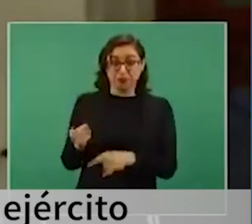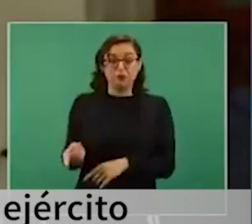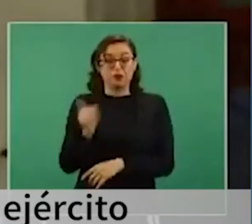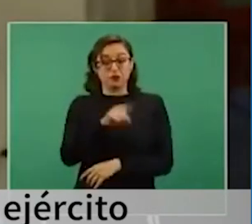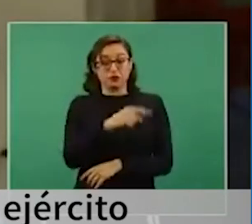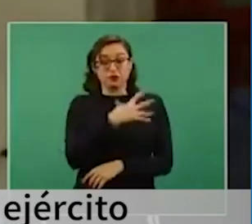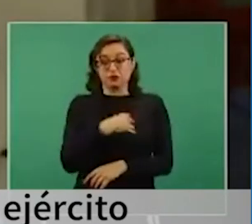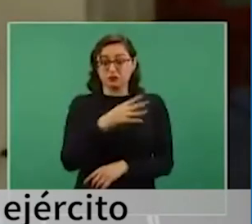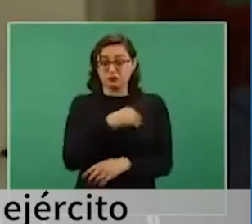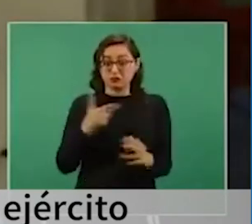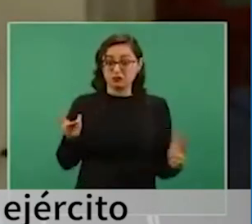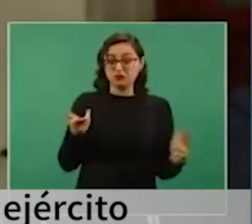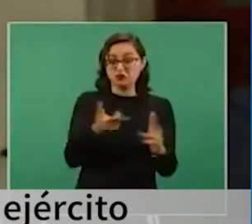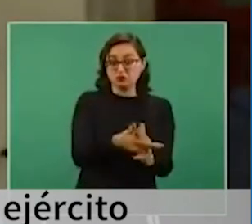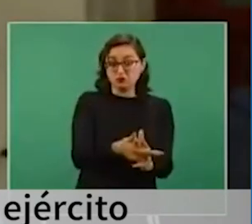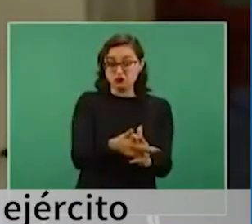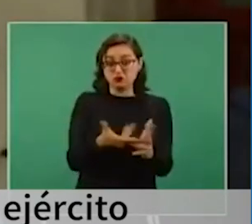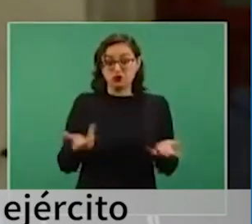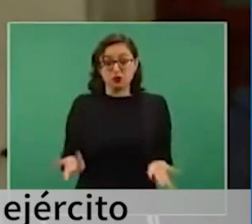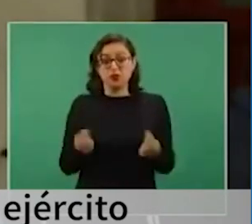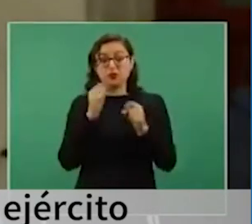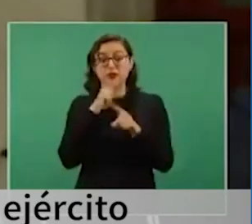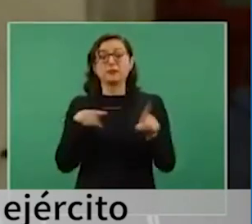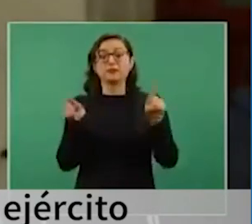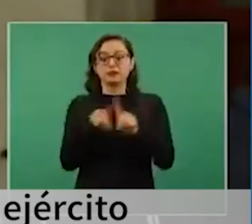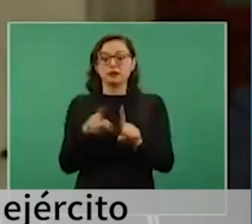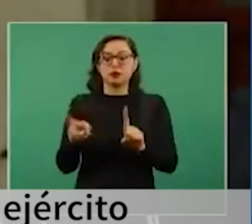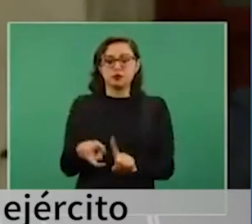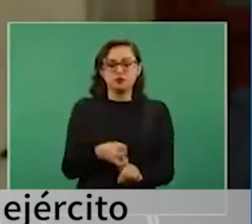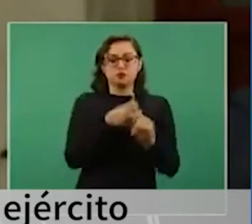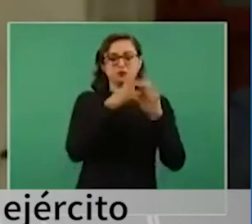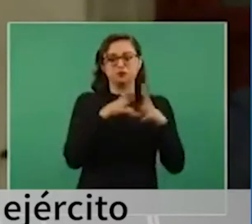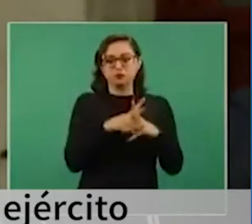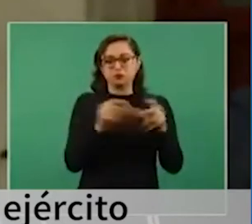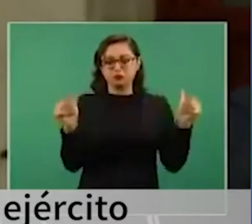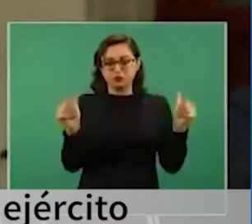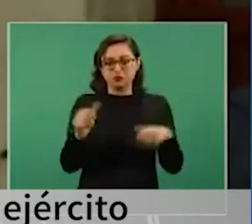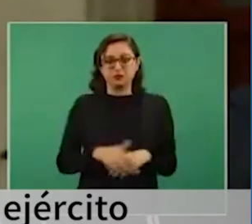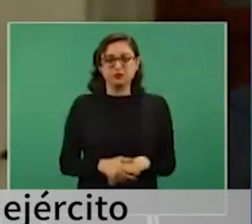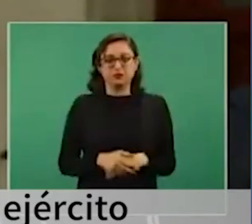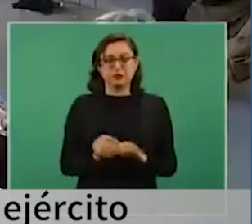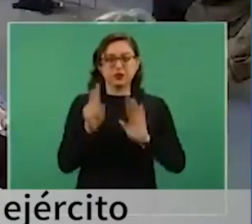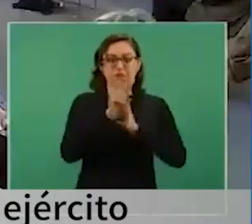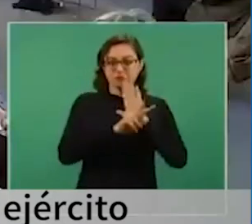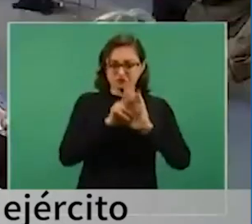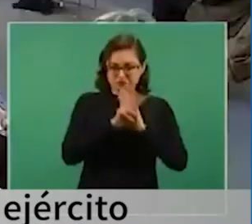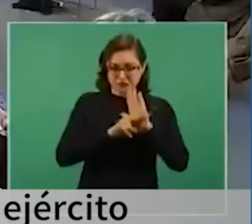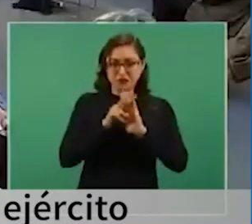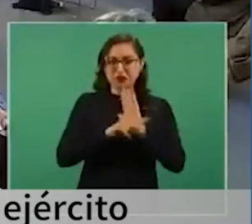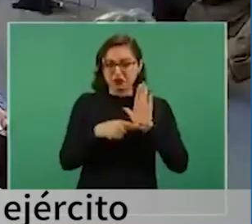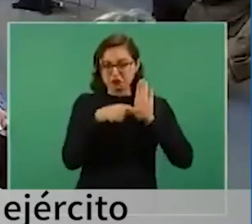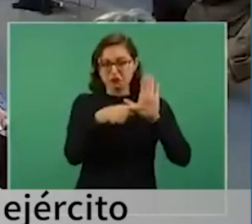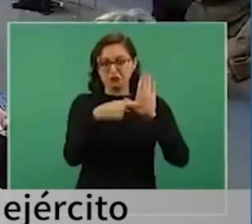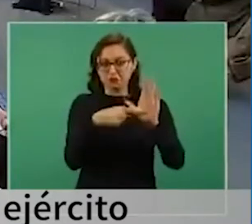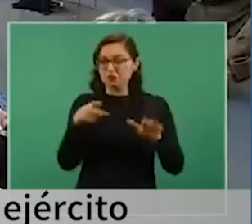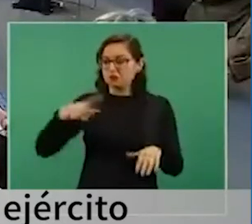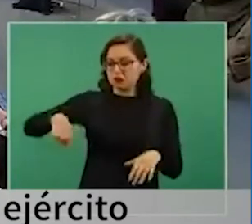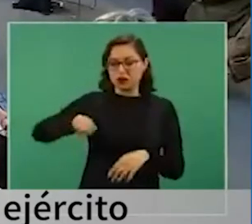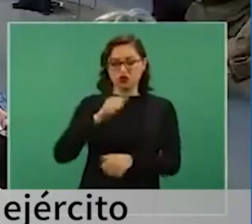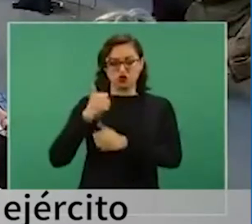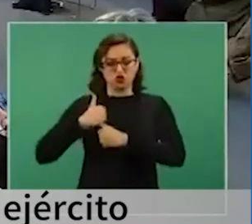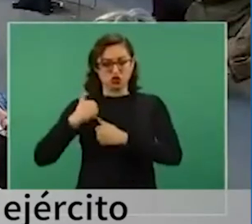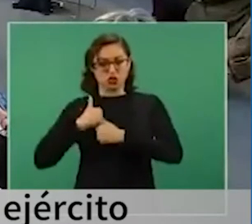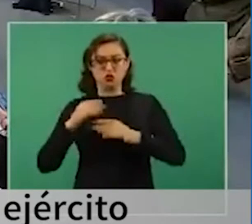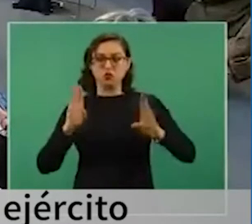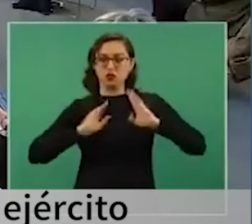que fue ejecutado y la primera desaparición forzada. Hay videos donde se ve el ejército, se publicaron